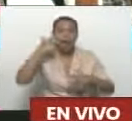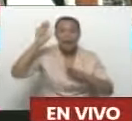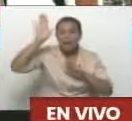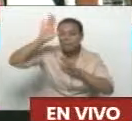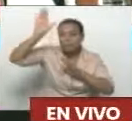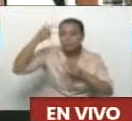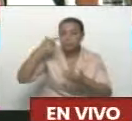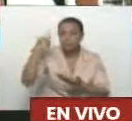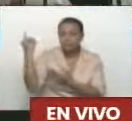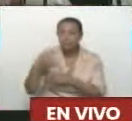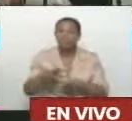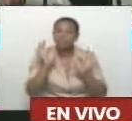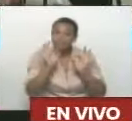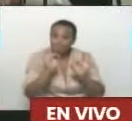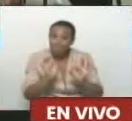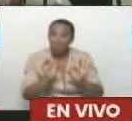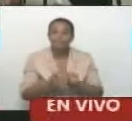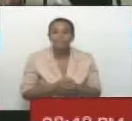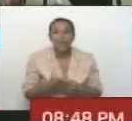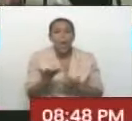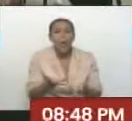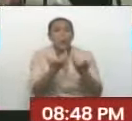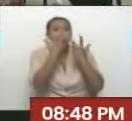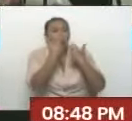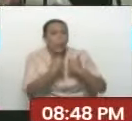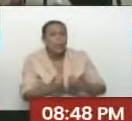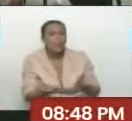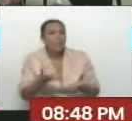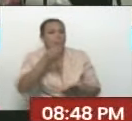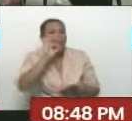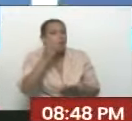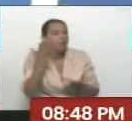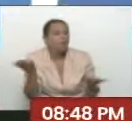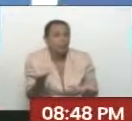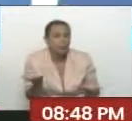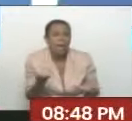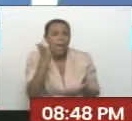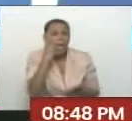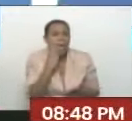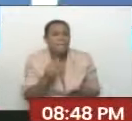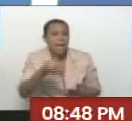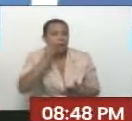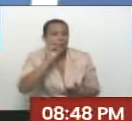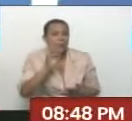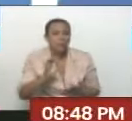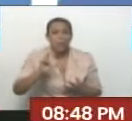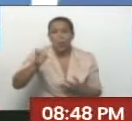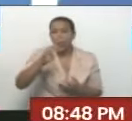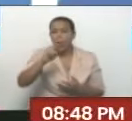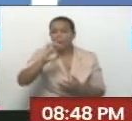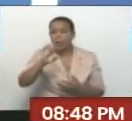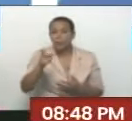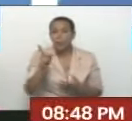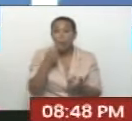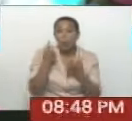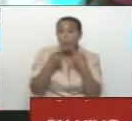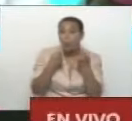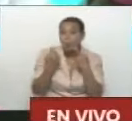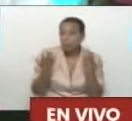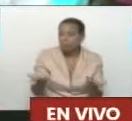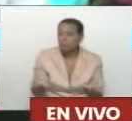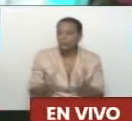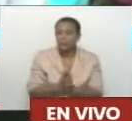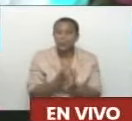Y precisamente San Agustín, con la experiencia. Háblame de esa experiencia, Guaguancó de los Colores. El Guaguancó de Colores es